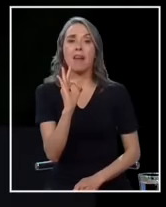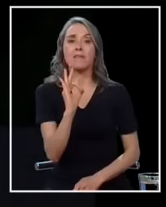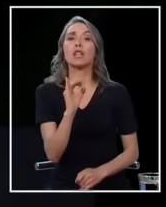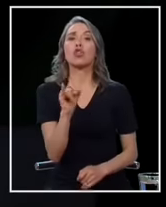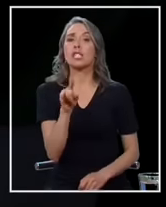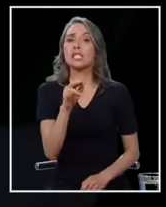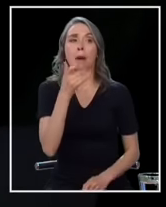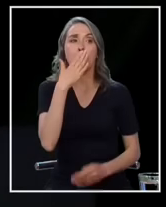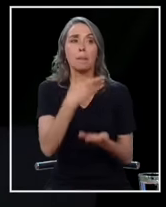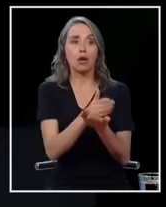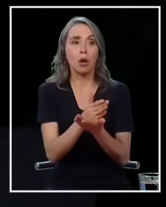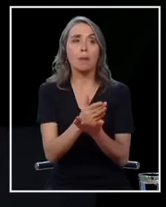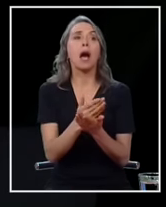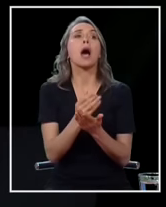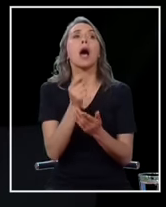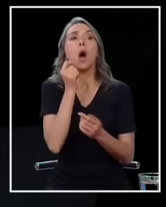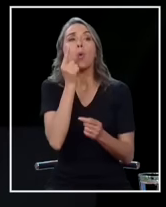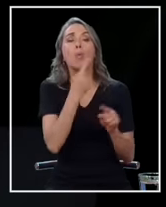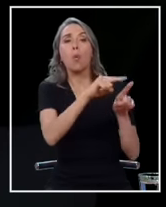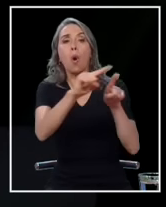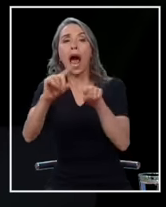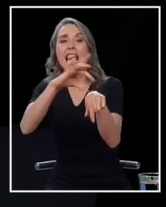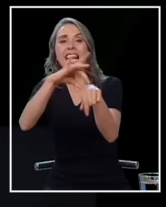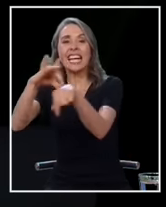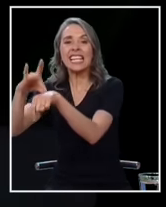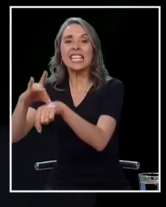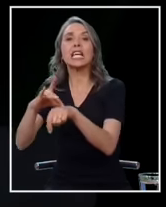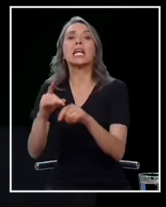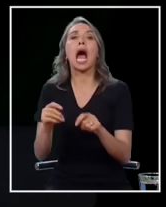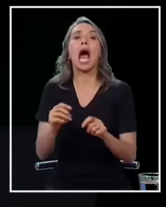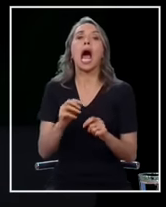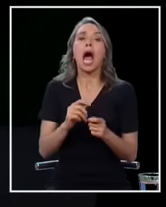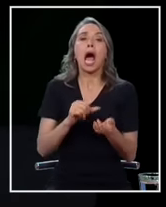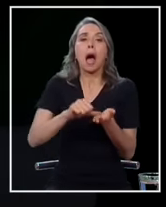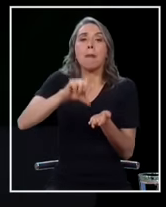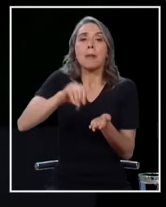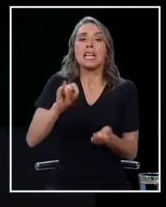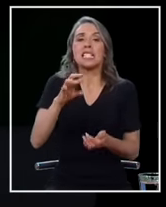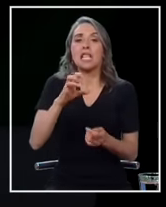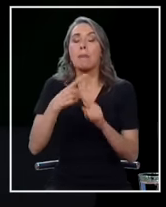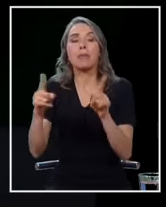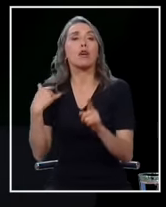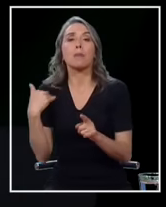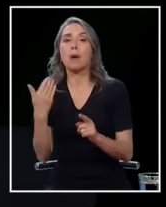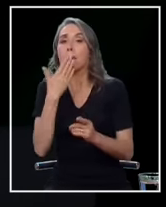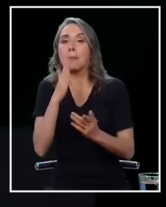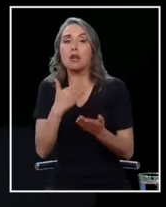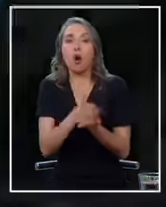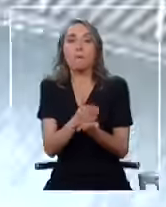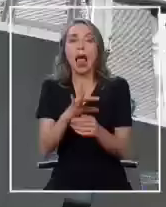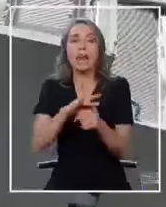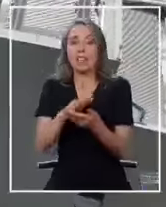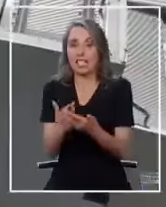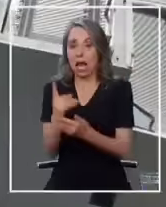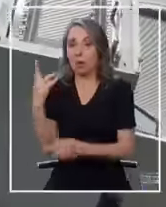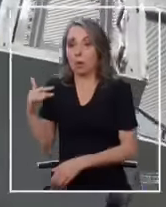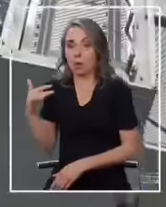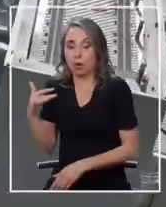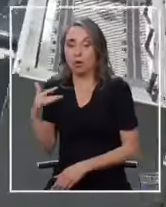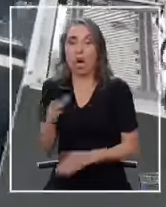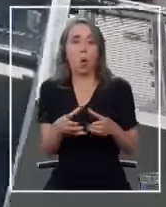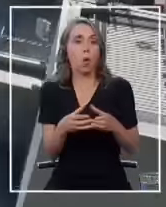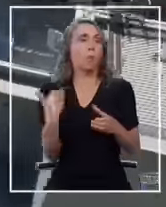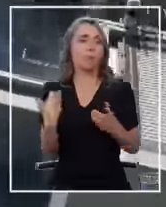Sé que por el tipo de clínica que las coberturas son diferentes. A mí lo que me importa es que, él tenga el mejor plan de salud. La banda